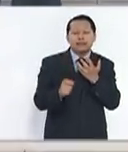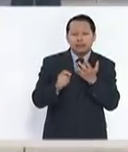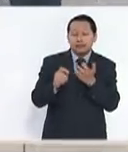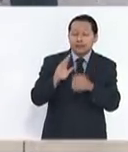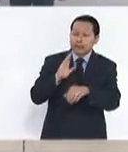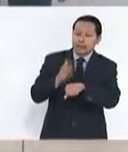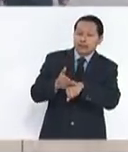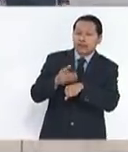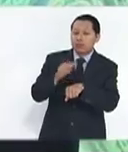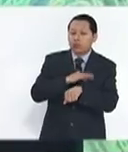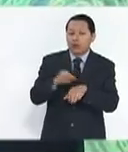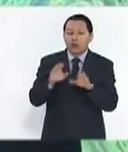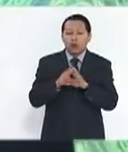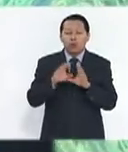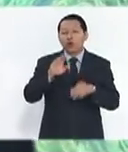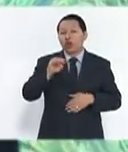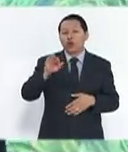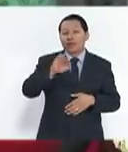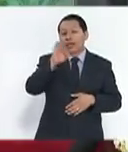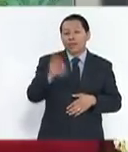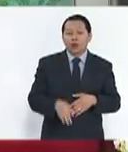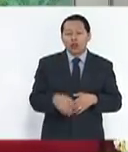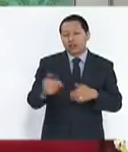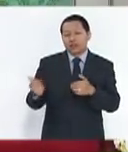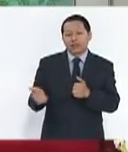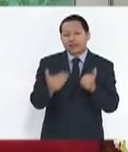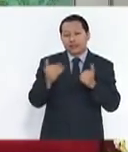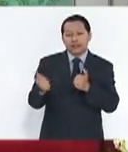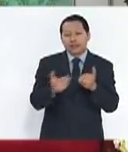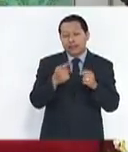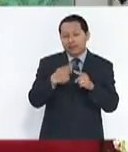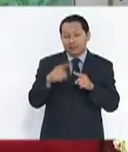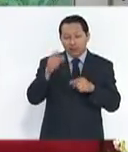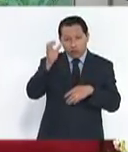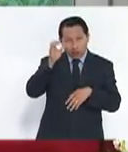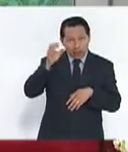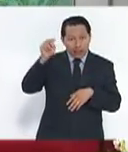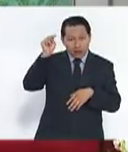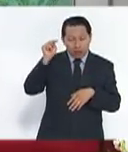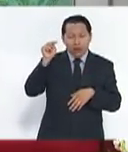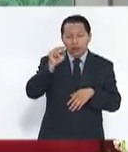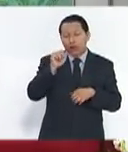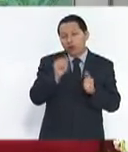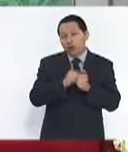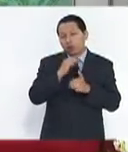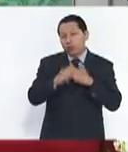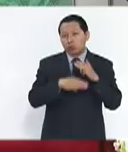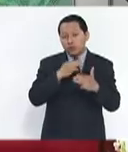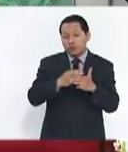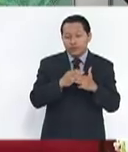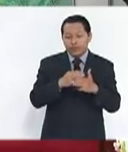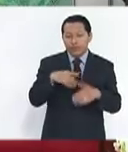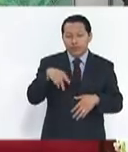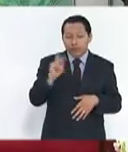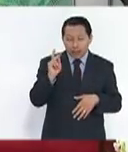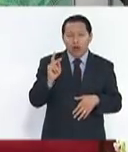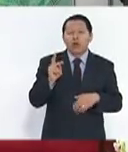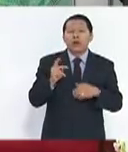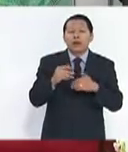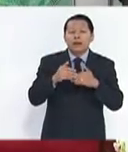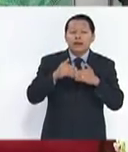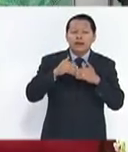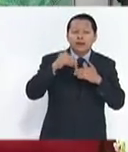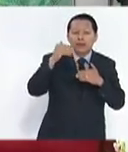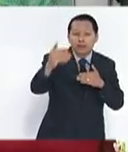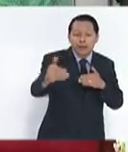impactan en alrededor del 90% de sus exportaciones que tiene Corea del Norte con el mundo. Pero a largo plazo